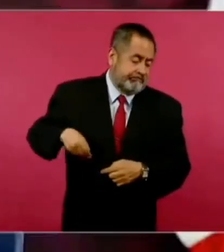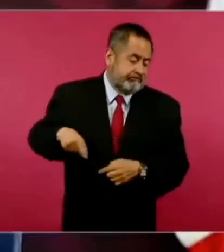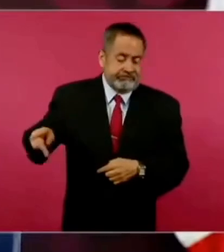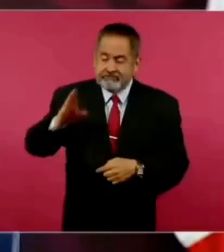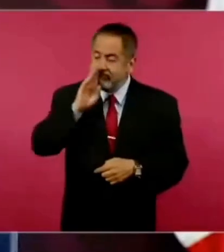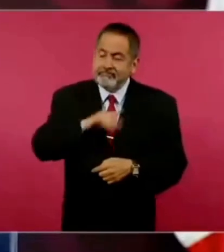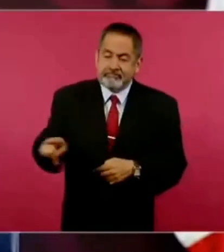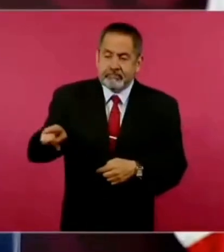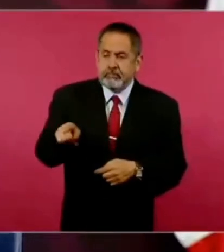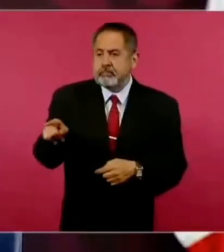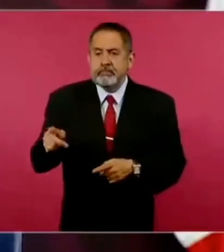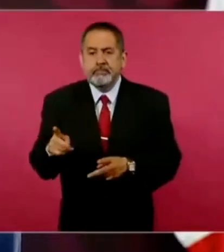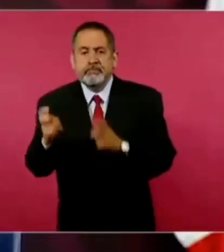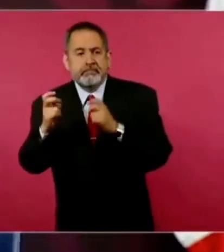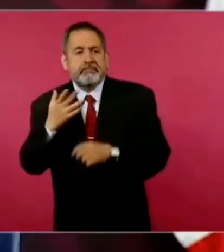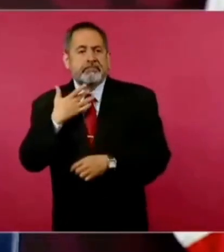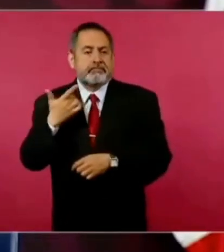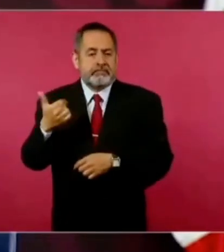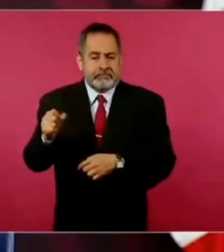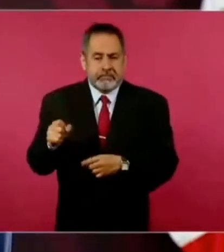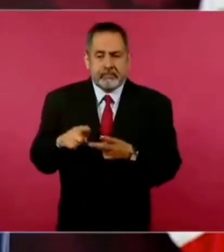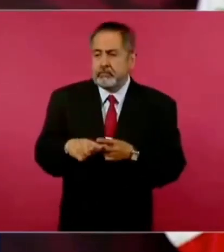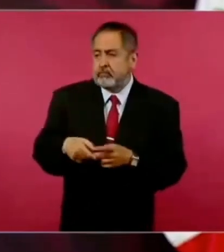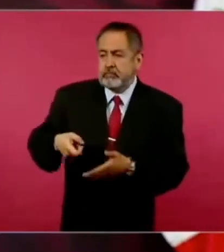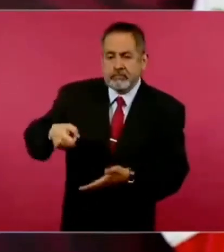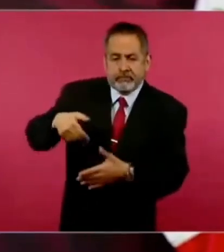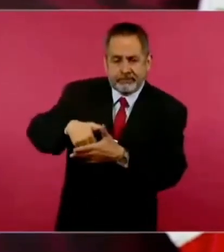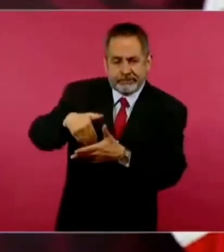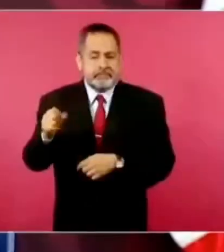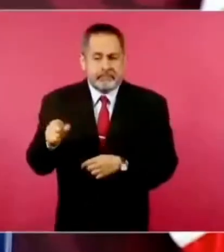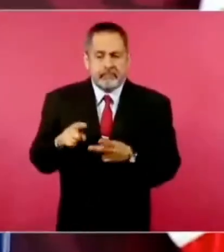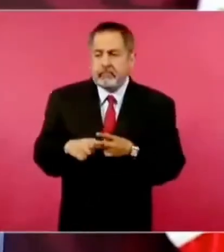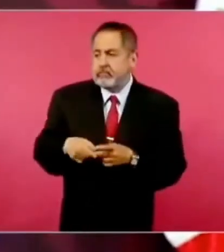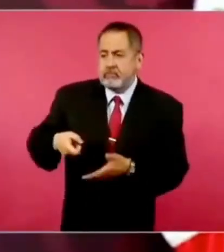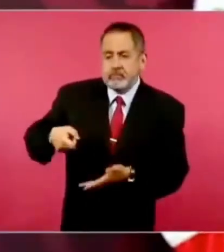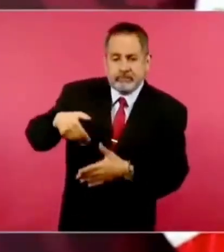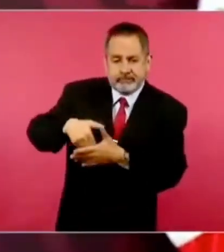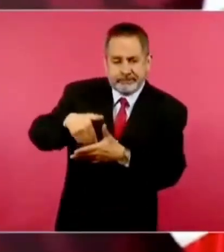un cilindro de gas, el que se robaba una bolsa en el mercado.